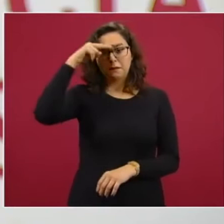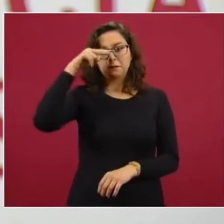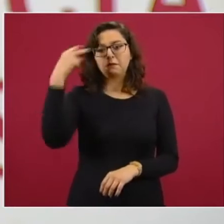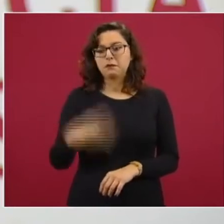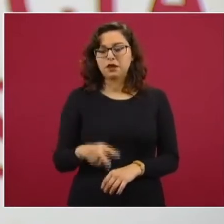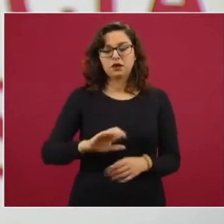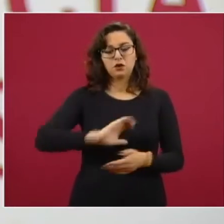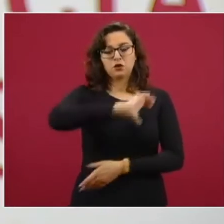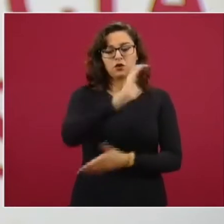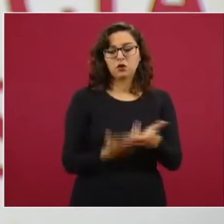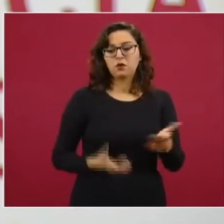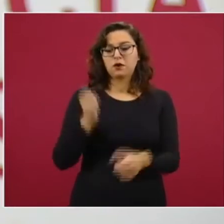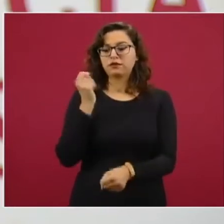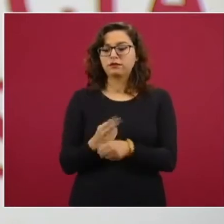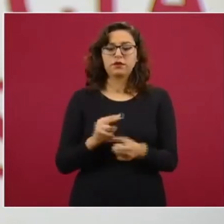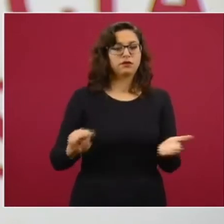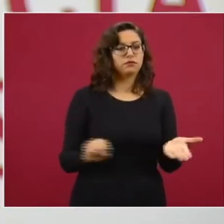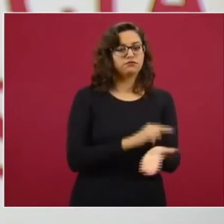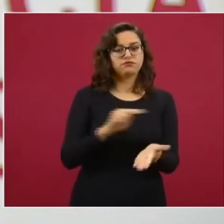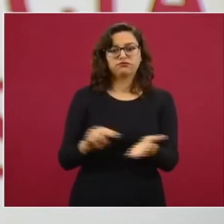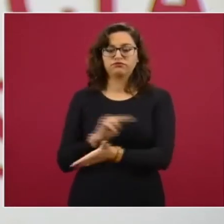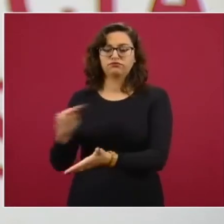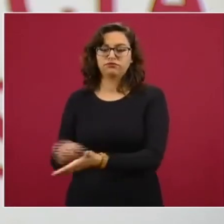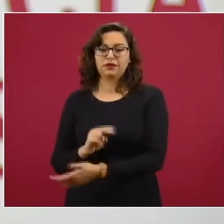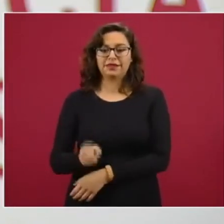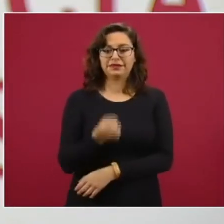de precompra con 3 empresas.